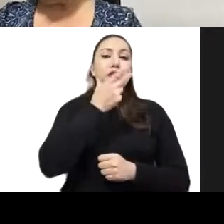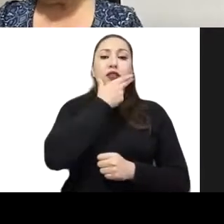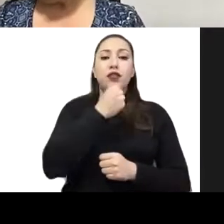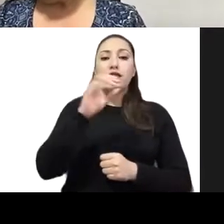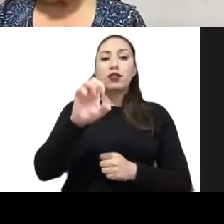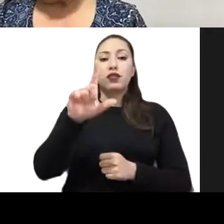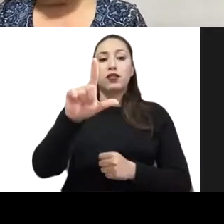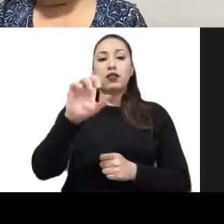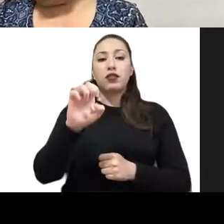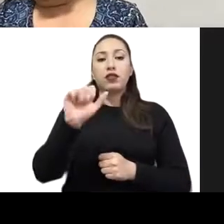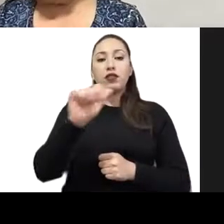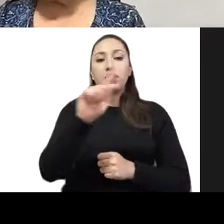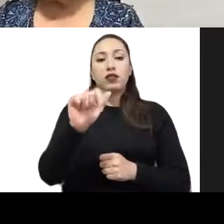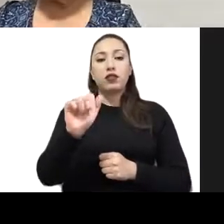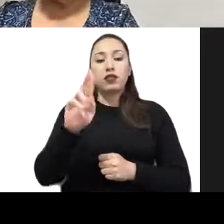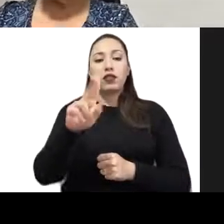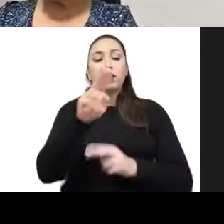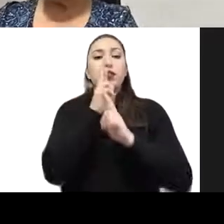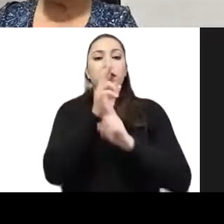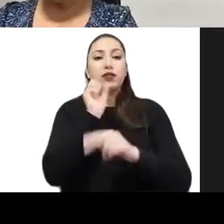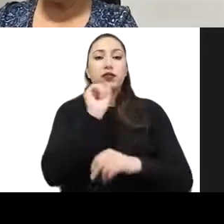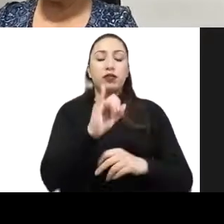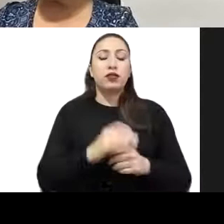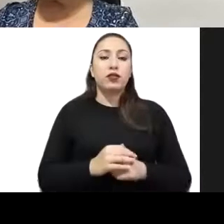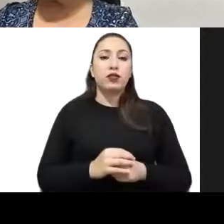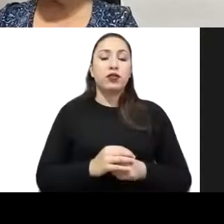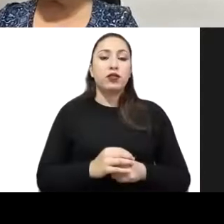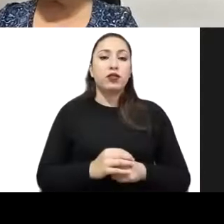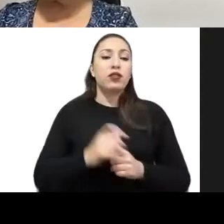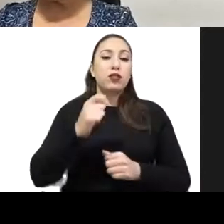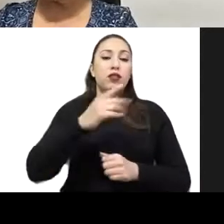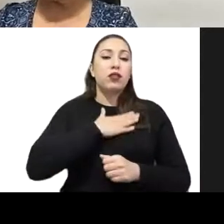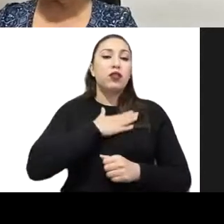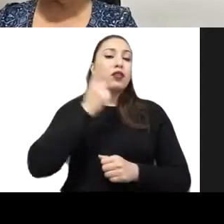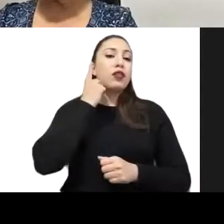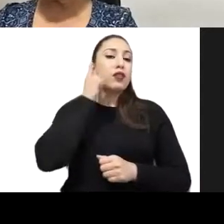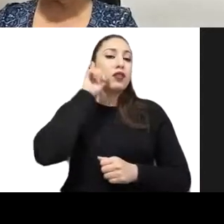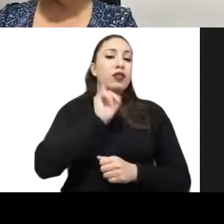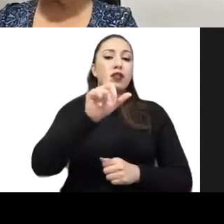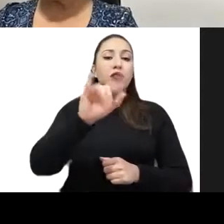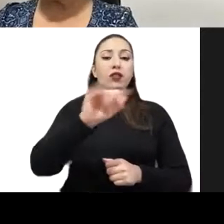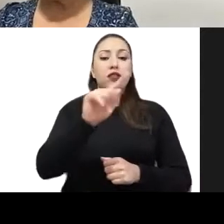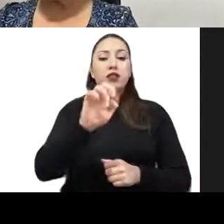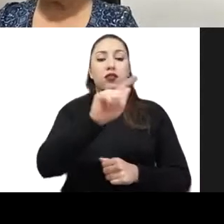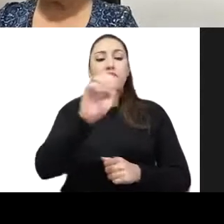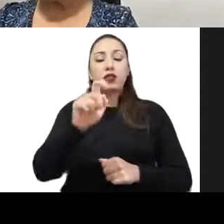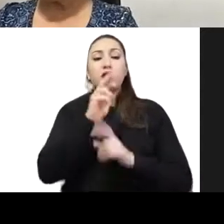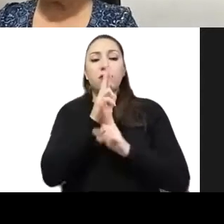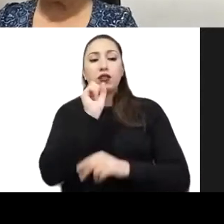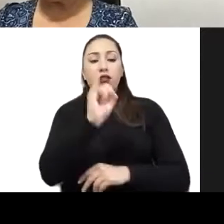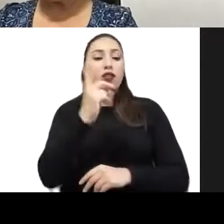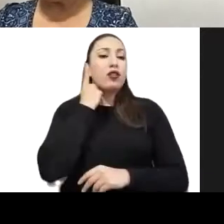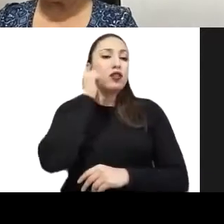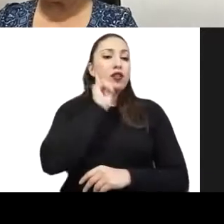Rubio Aldarán. Rubio Aldarán, a favor. Gracias. La de la voz, Lizeth Clavel Sánchez, a favor. Diputada Ana Cristina